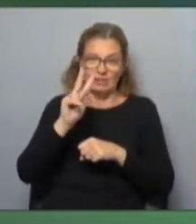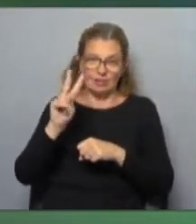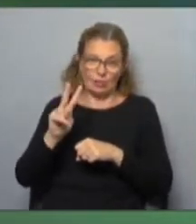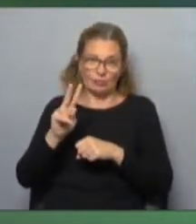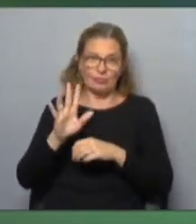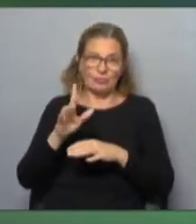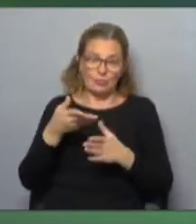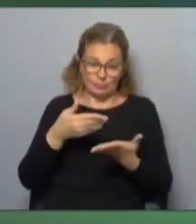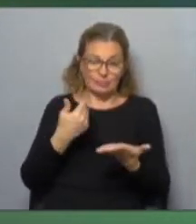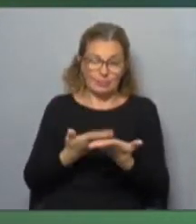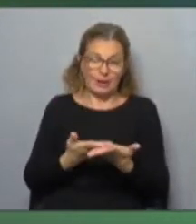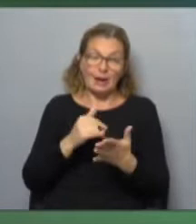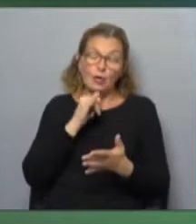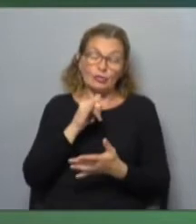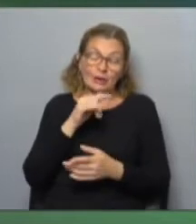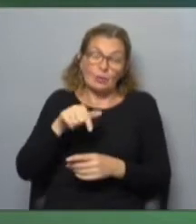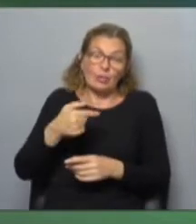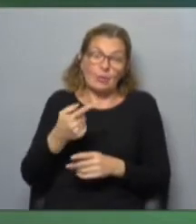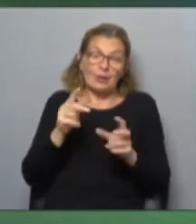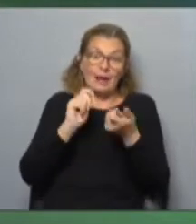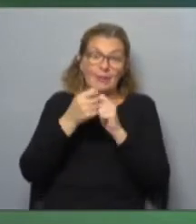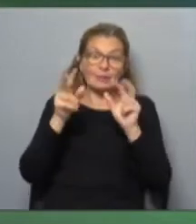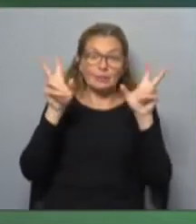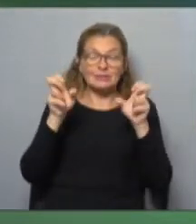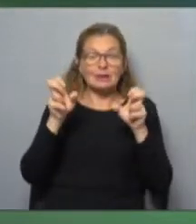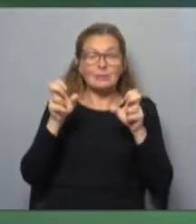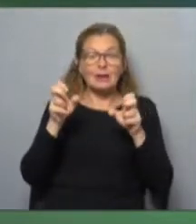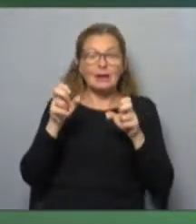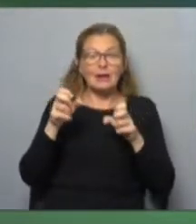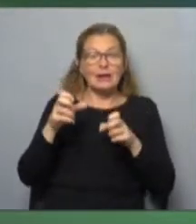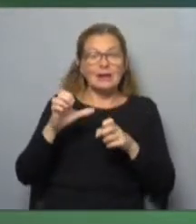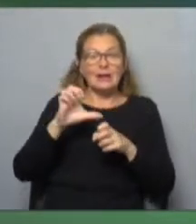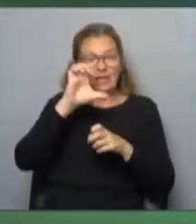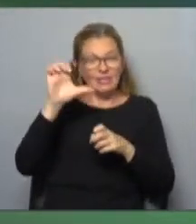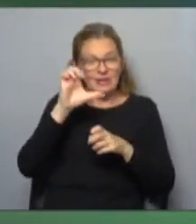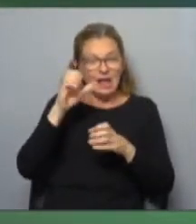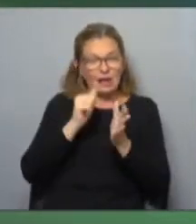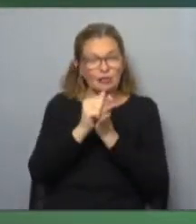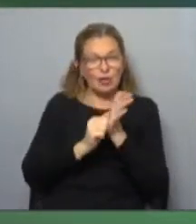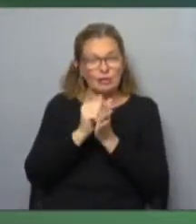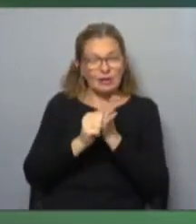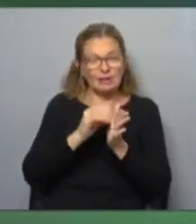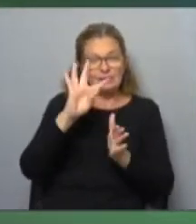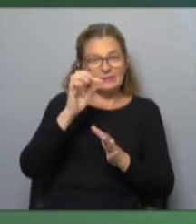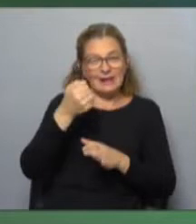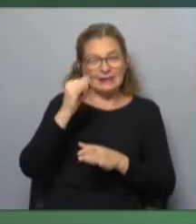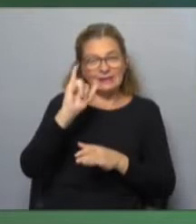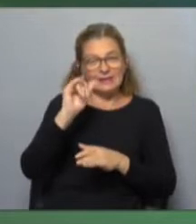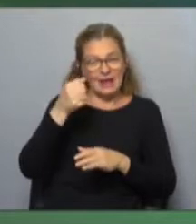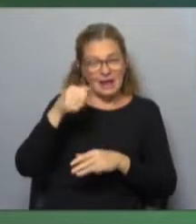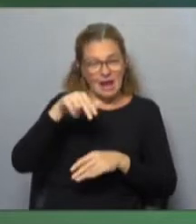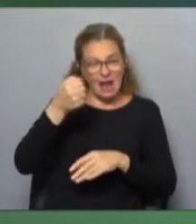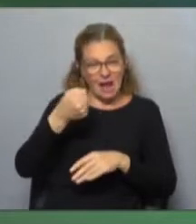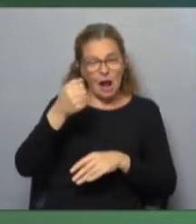asunto que las tendremos aquí. Les contamos también, cambiando de tema, que la ILA nacionalista del Departamento de Soriano, Tatiana Loitey, denunció